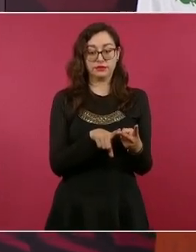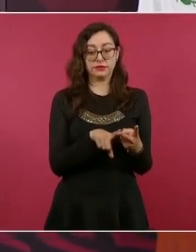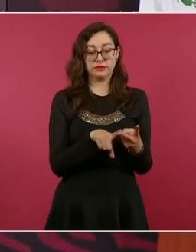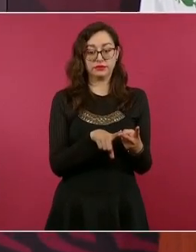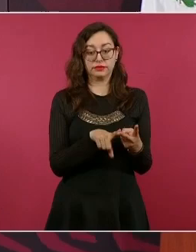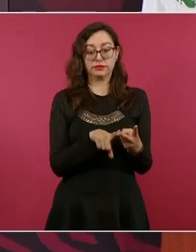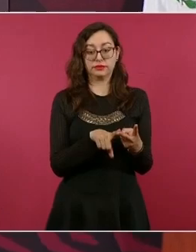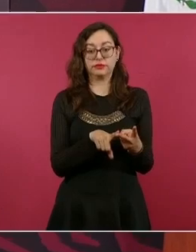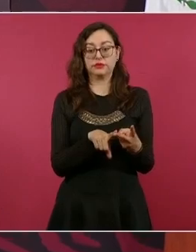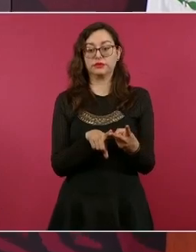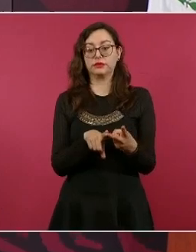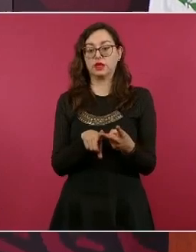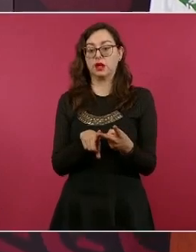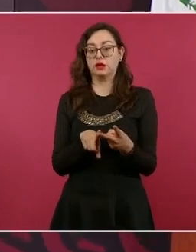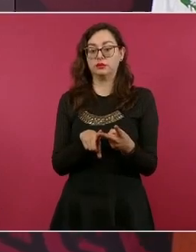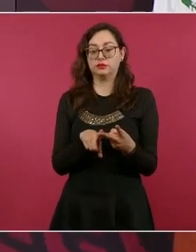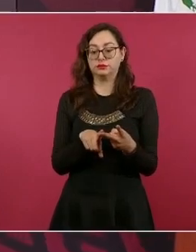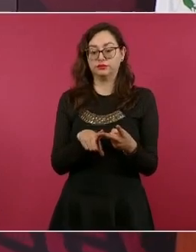de autodefensas,